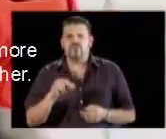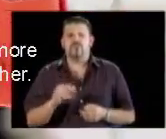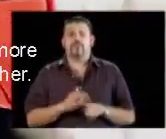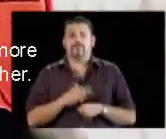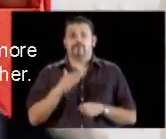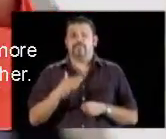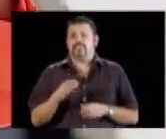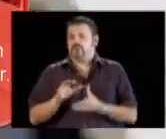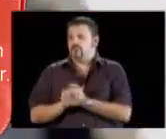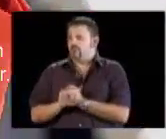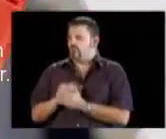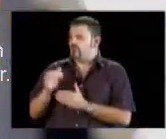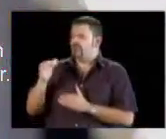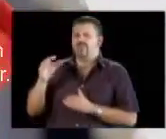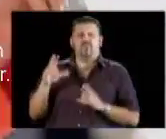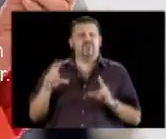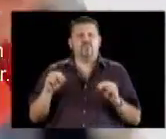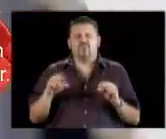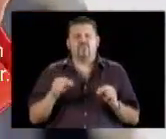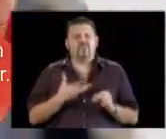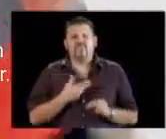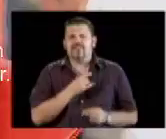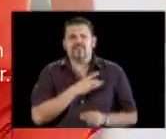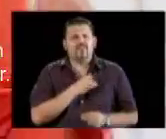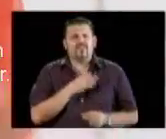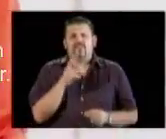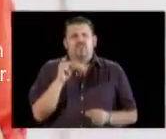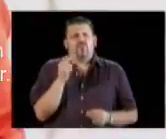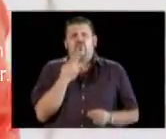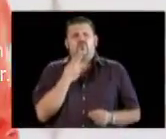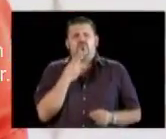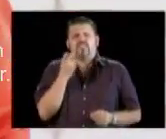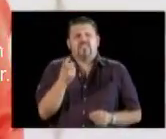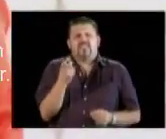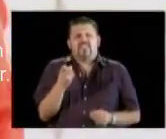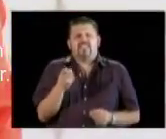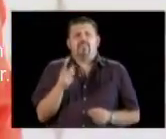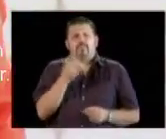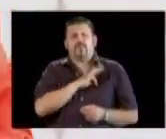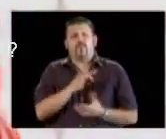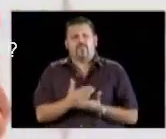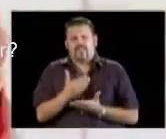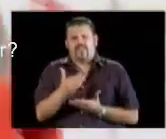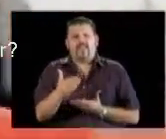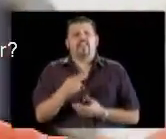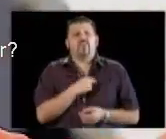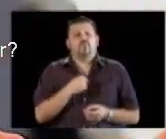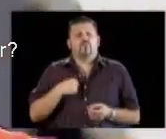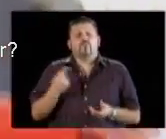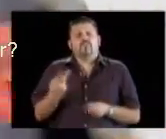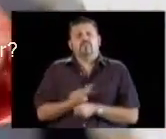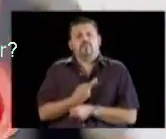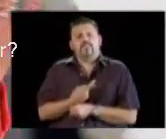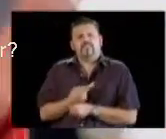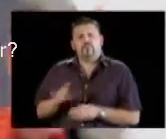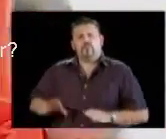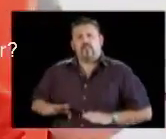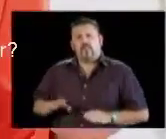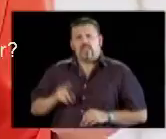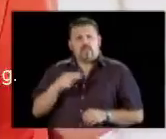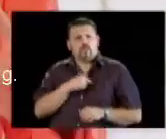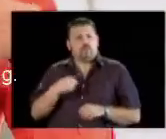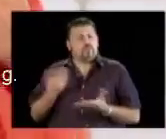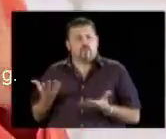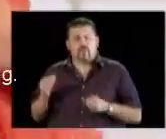o la pareja. No tengan miedo, no usen esa excusa para no salir adelante. ¿Qué le va a pasar a su pareja? Se va a poner las